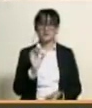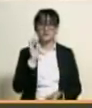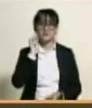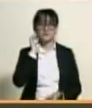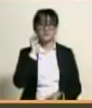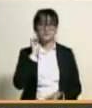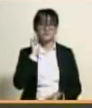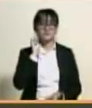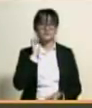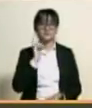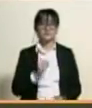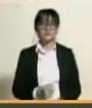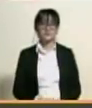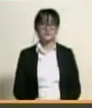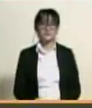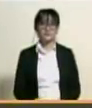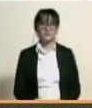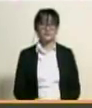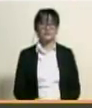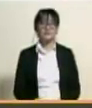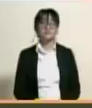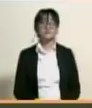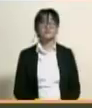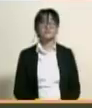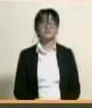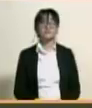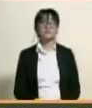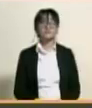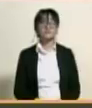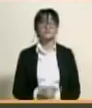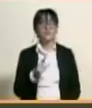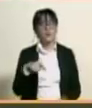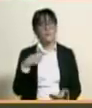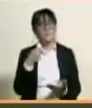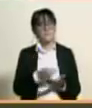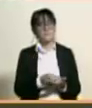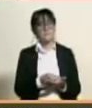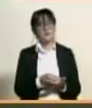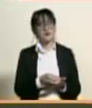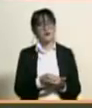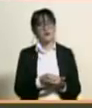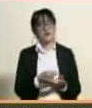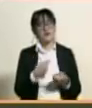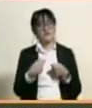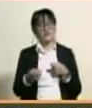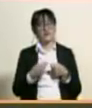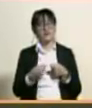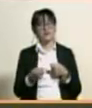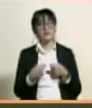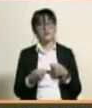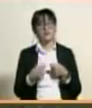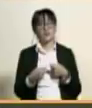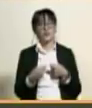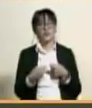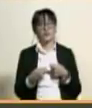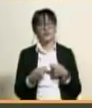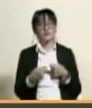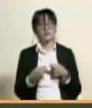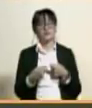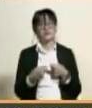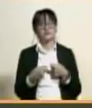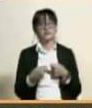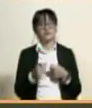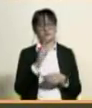Además, estas cuentas pagaban, ¿verdad? Pagaban en efectivo, perdón,